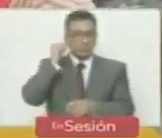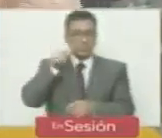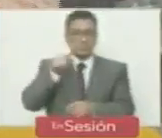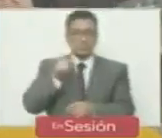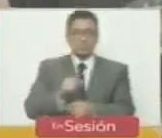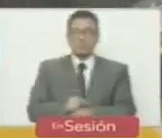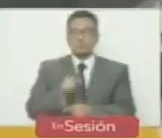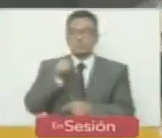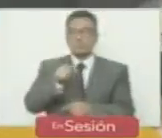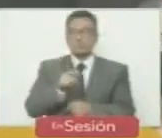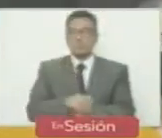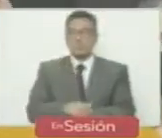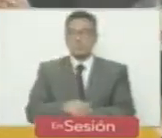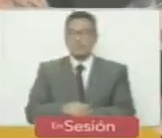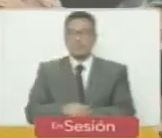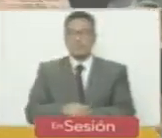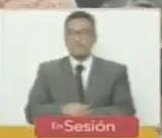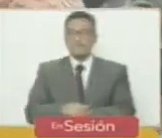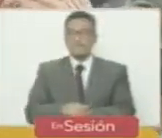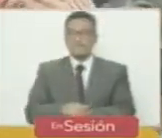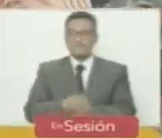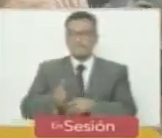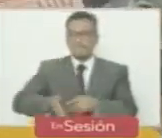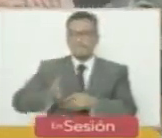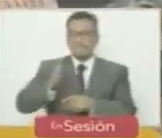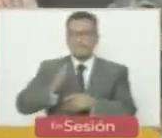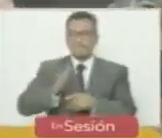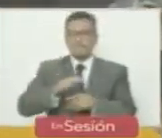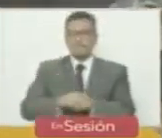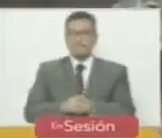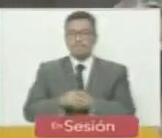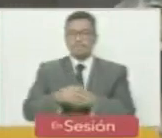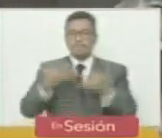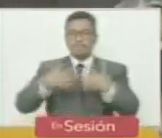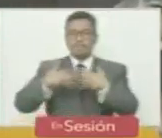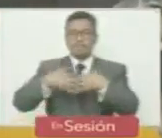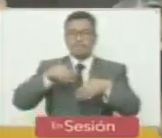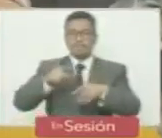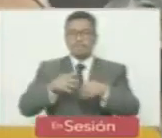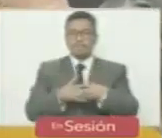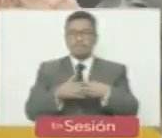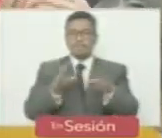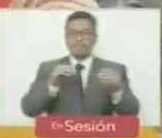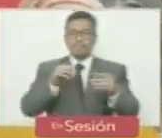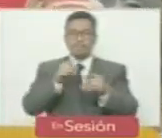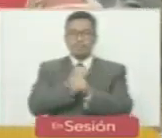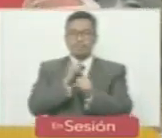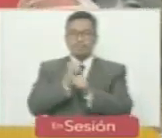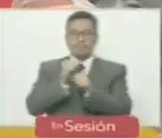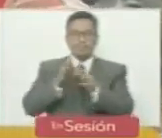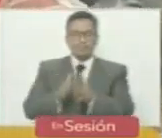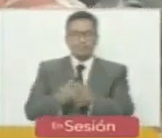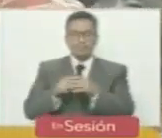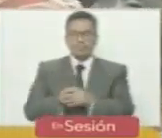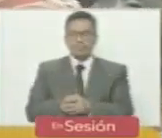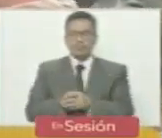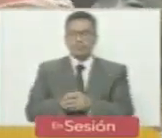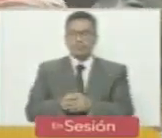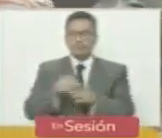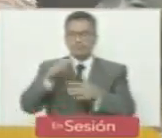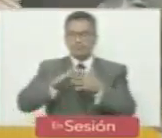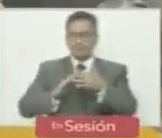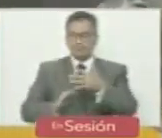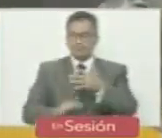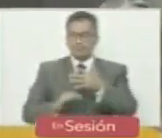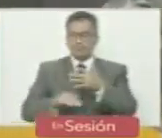Y allí, que por cierto el eje transversal es la diversificación industrial, se habla del trabajador que en lo subterráneo